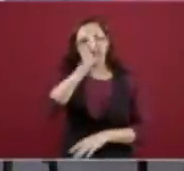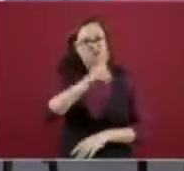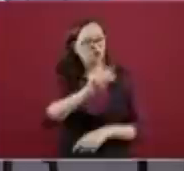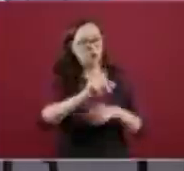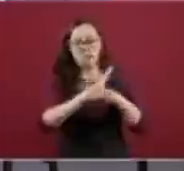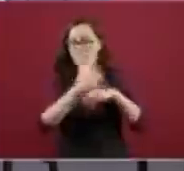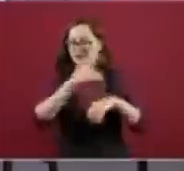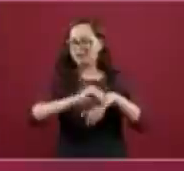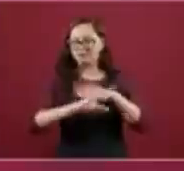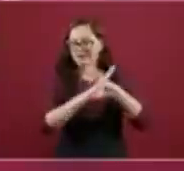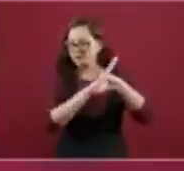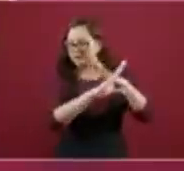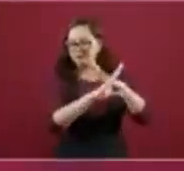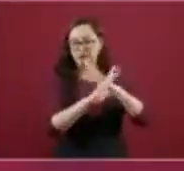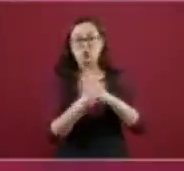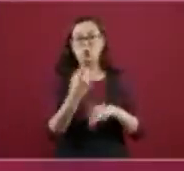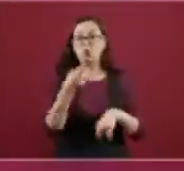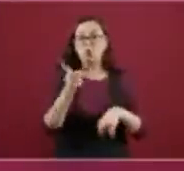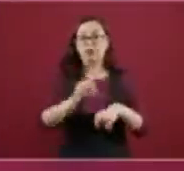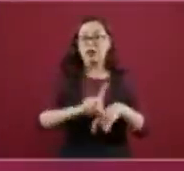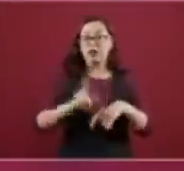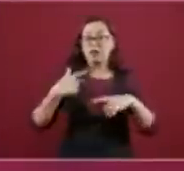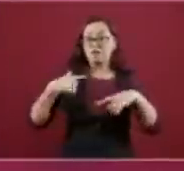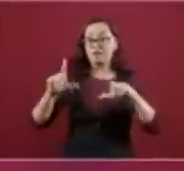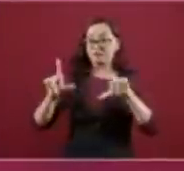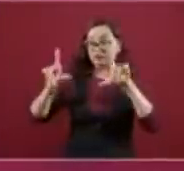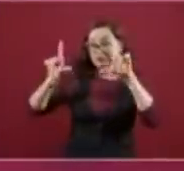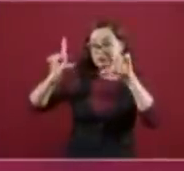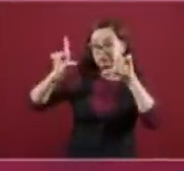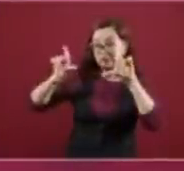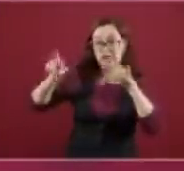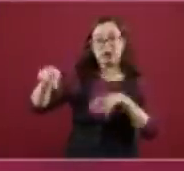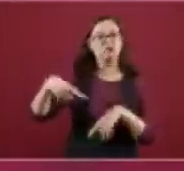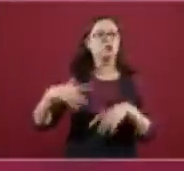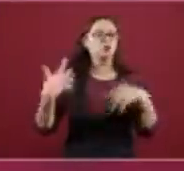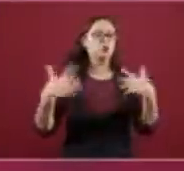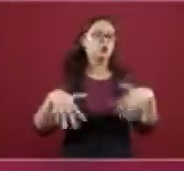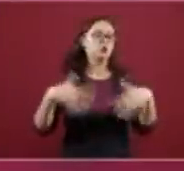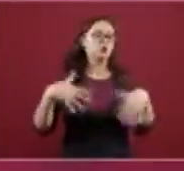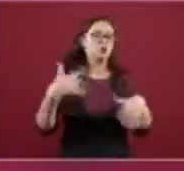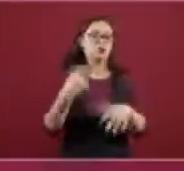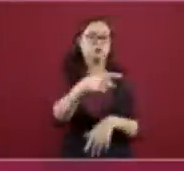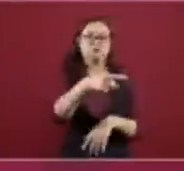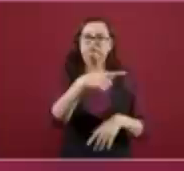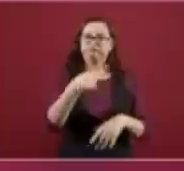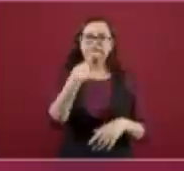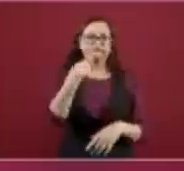Una vez lo retrataron y hasta denunció al fotógrafo.